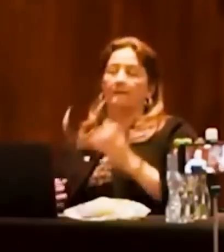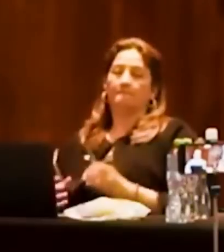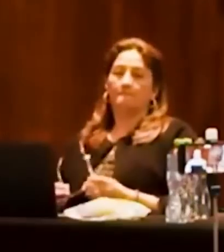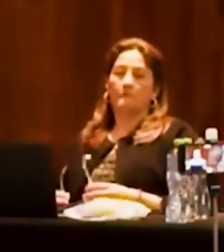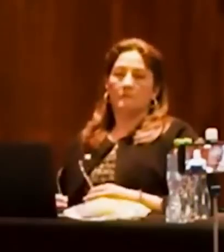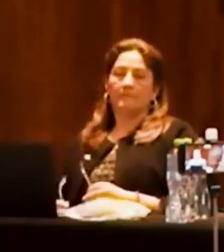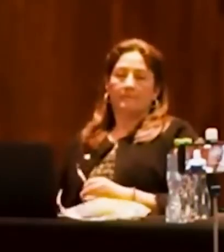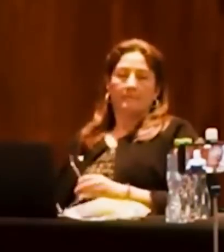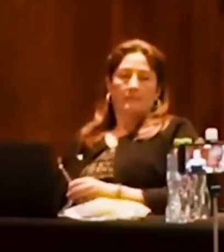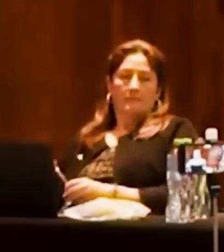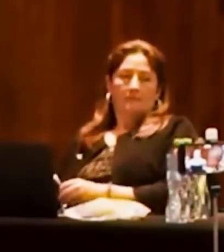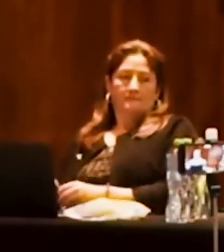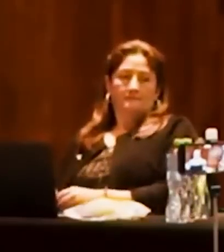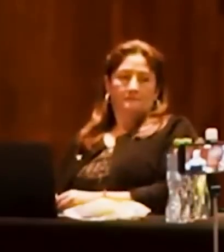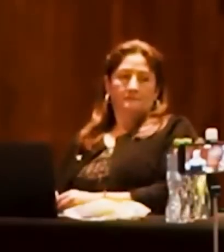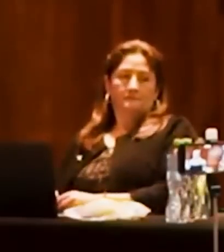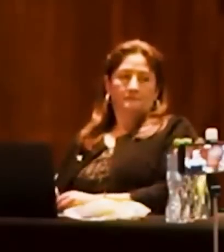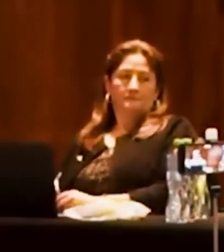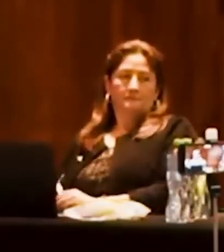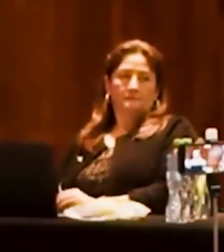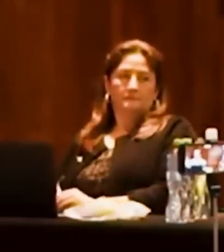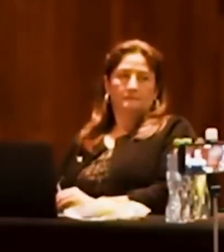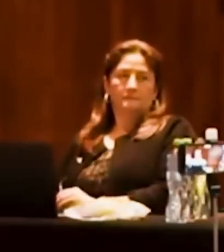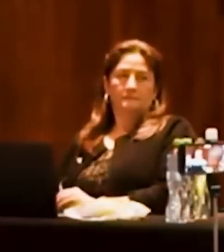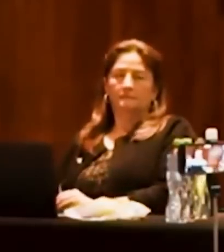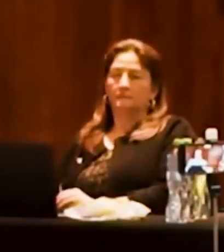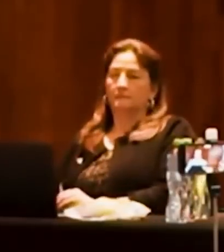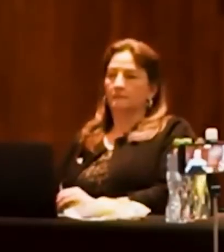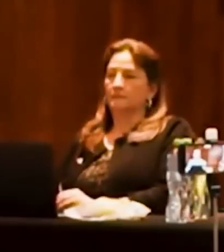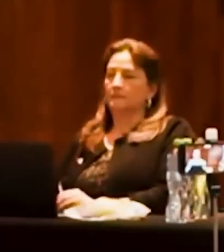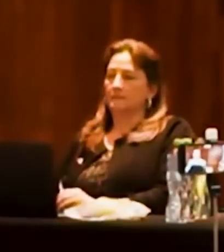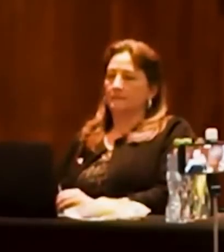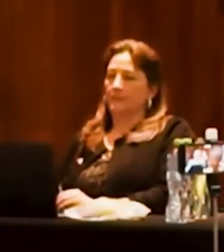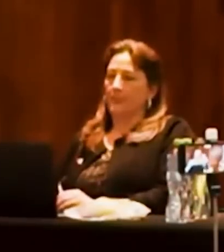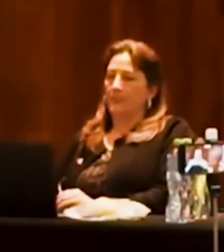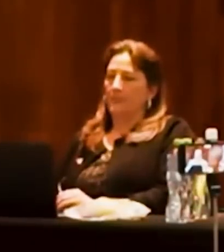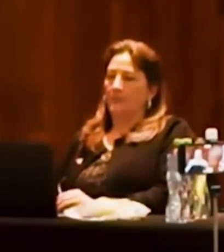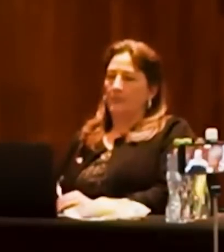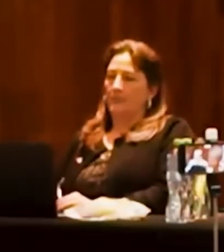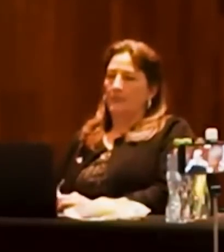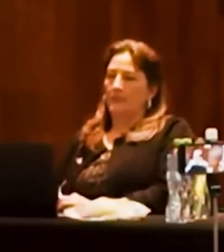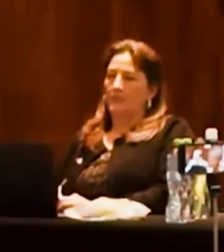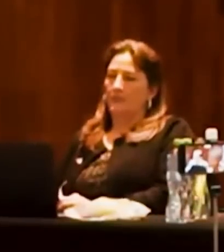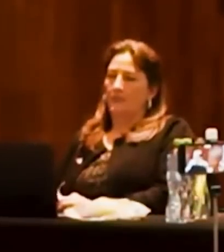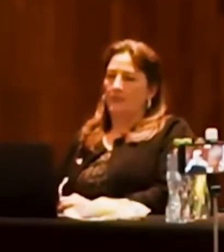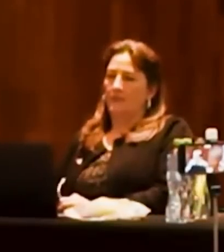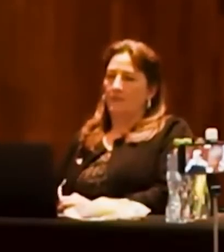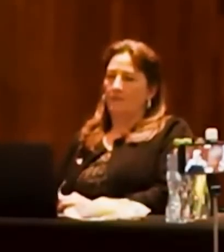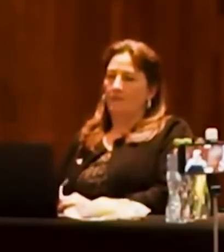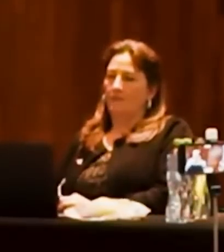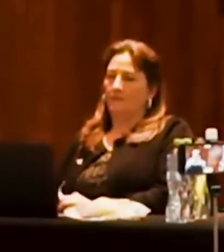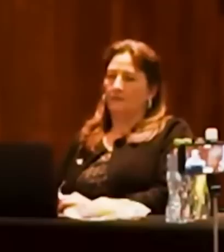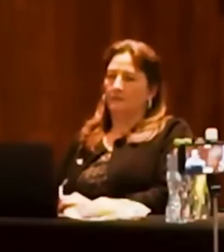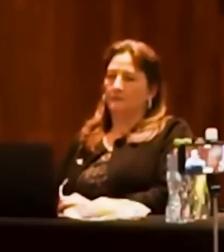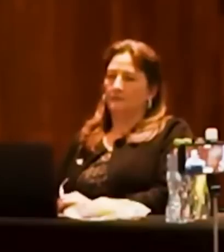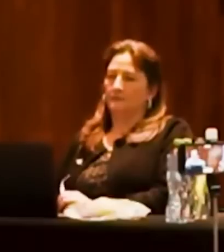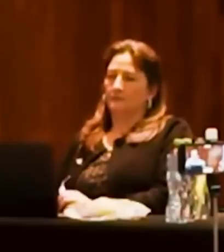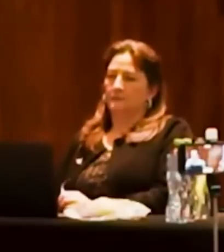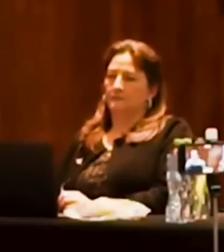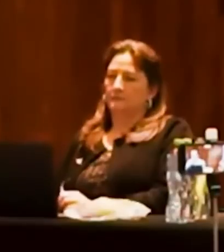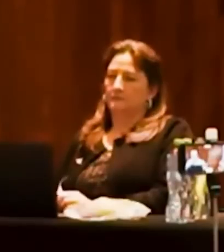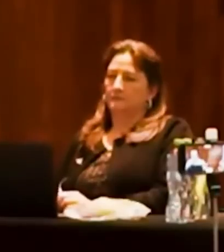lo está en manos de la fiscalía para que lo busque para que investigue para que ver es una persona conocida que sigue trabajando en Iguala